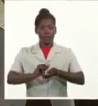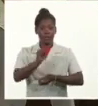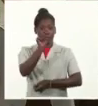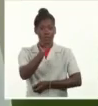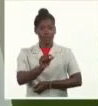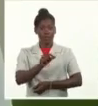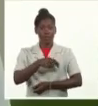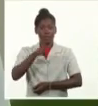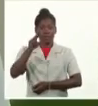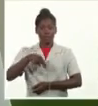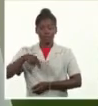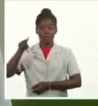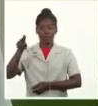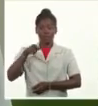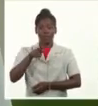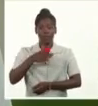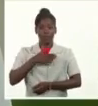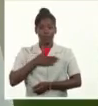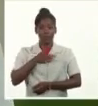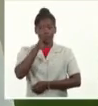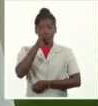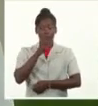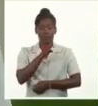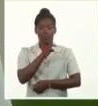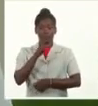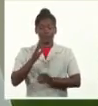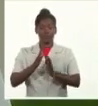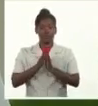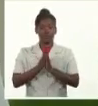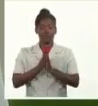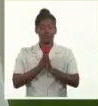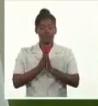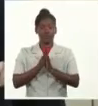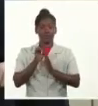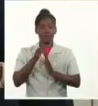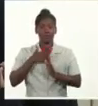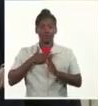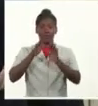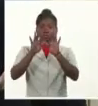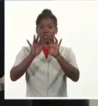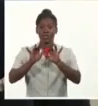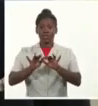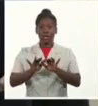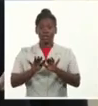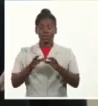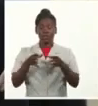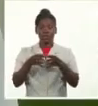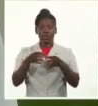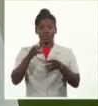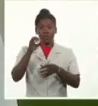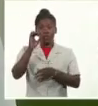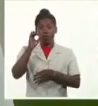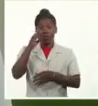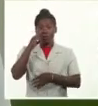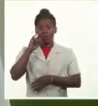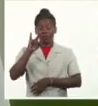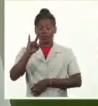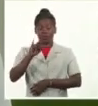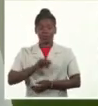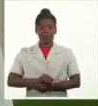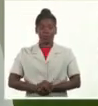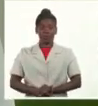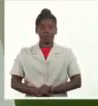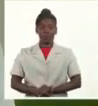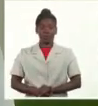del representante especial del Secretario General de las Naciones Unidas para Colombia y de un